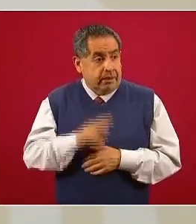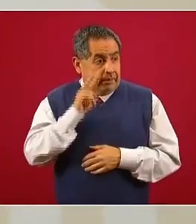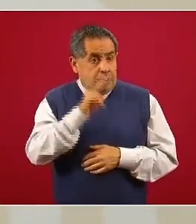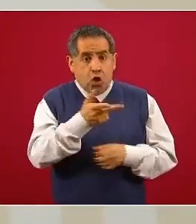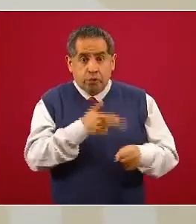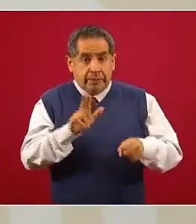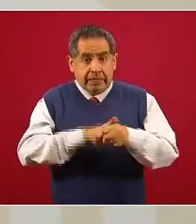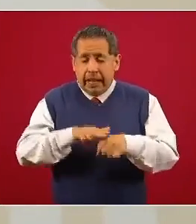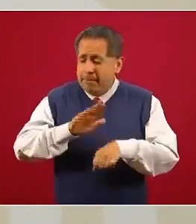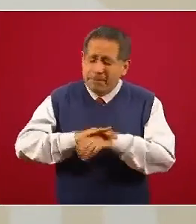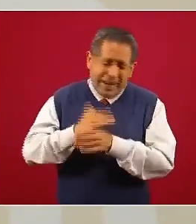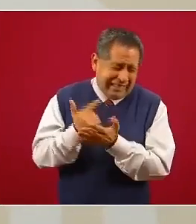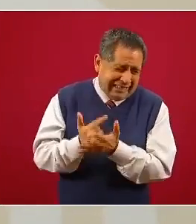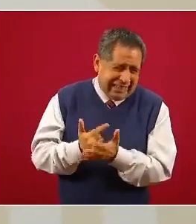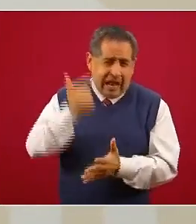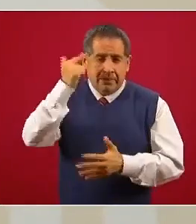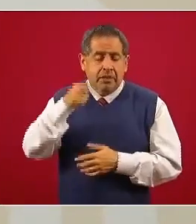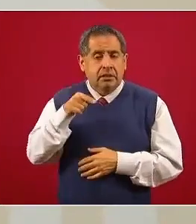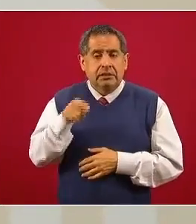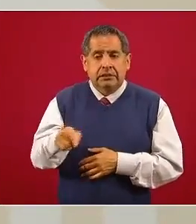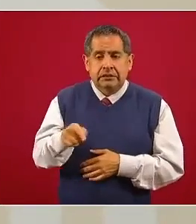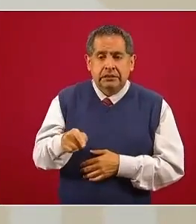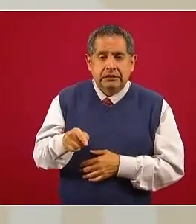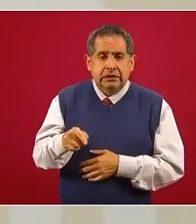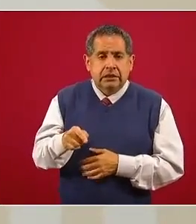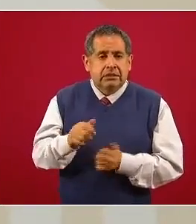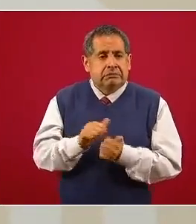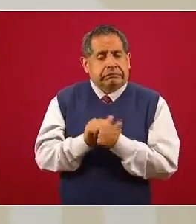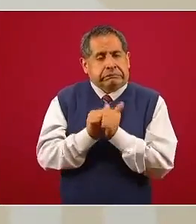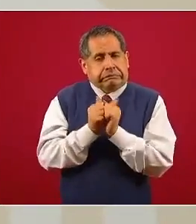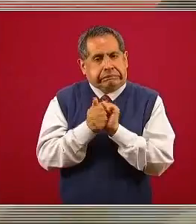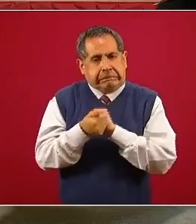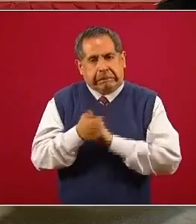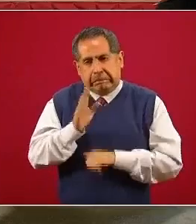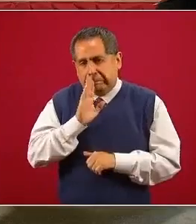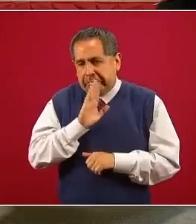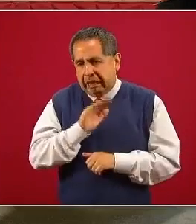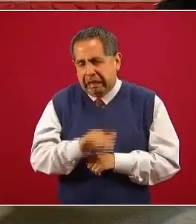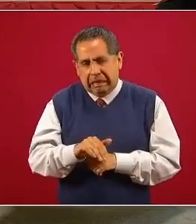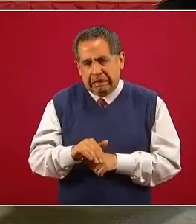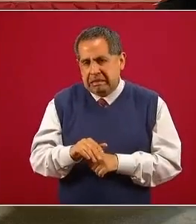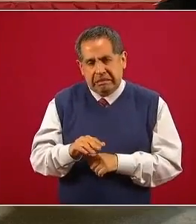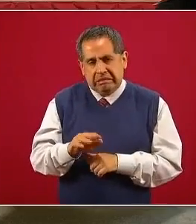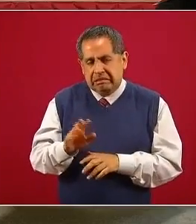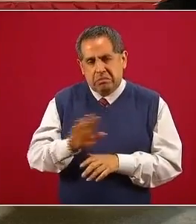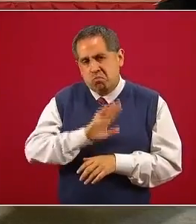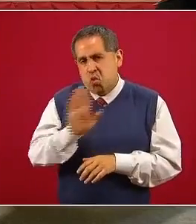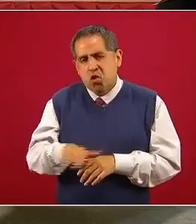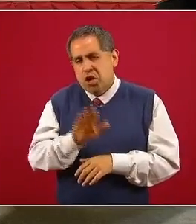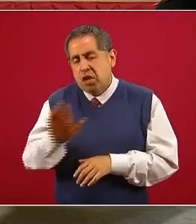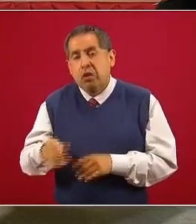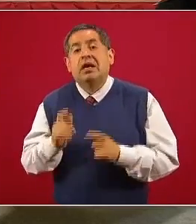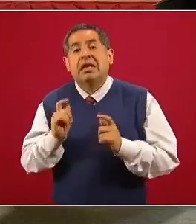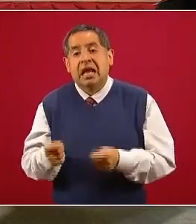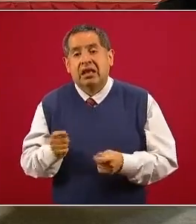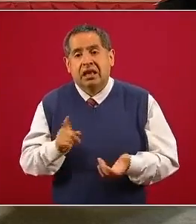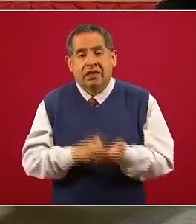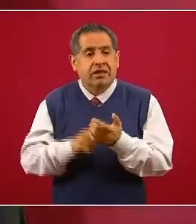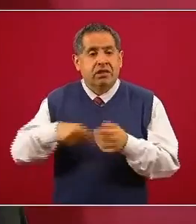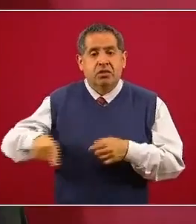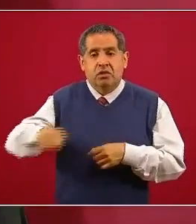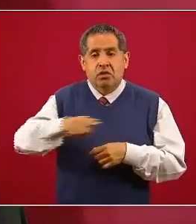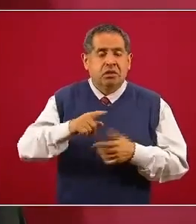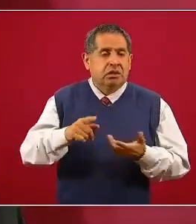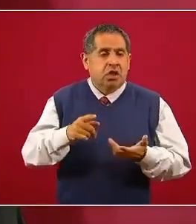pacientes más graves, los que no tuvieron tan buena evolución o tuvieron el mayor número de funciones, fueron aquellos en donde